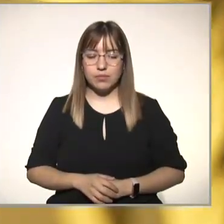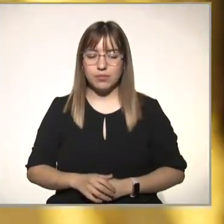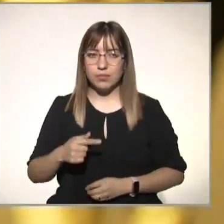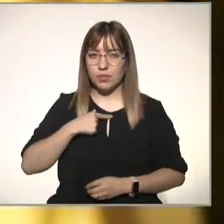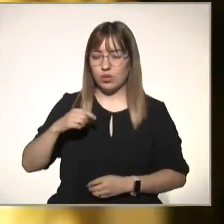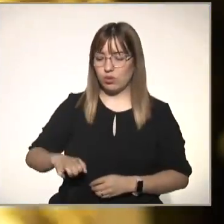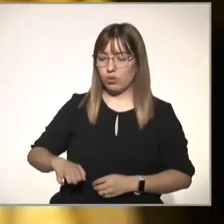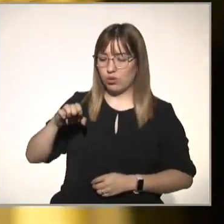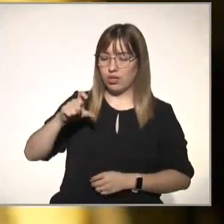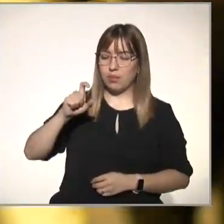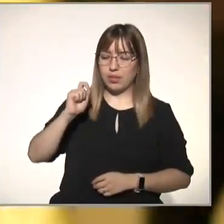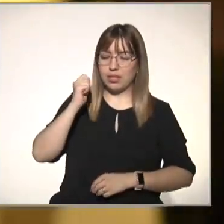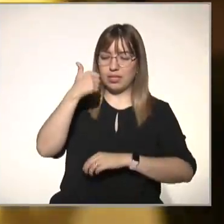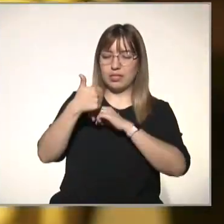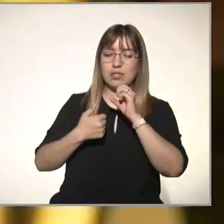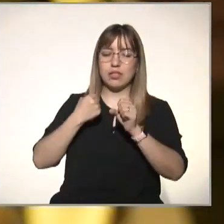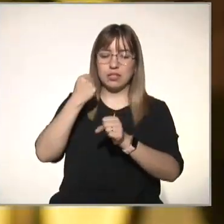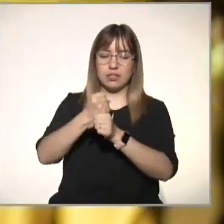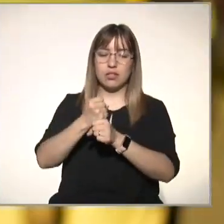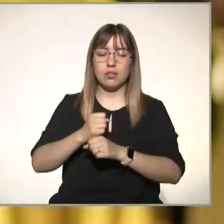Tengo 26 años.